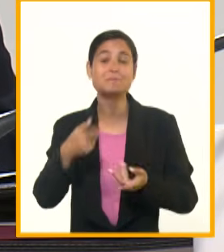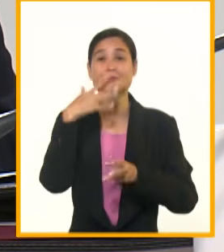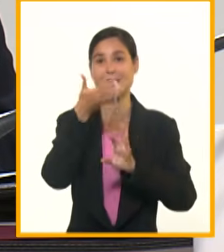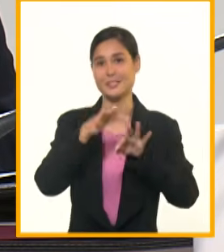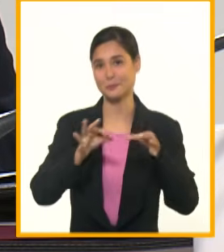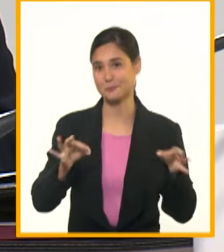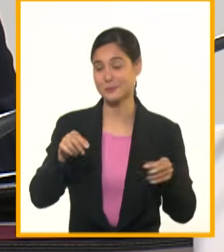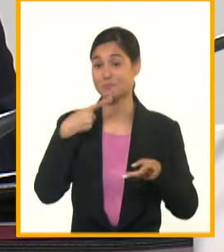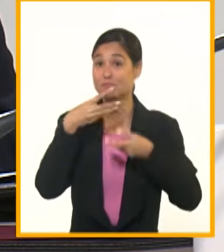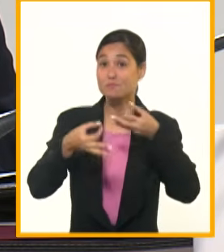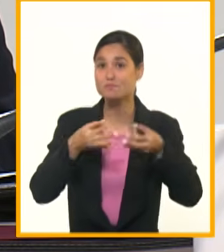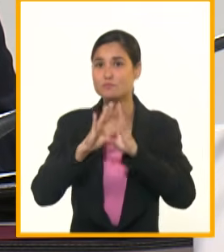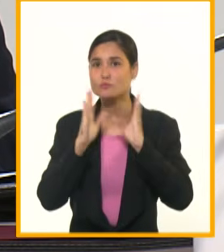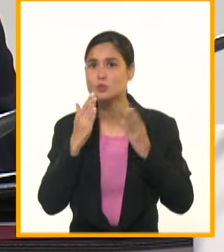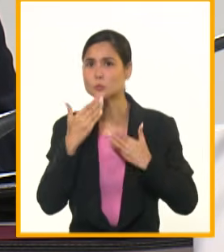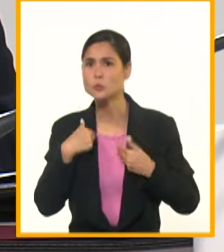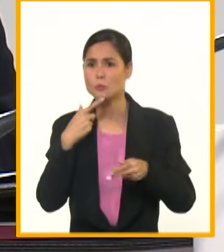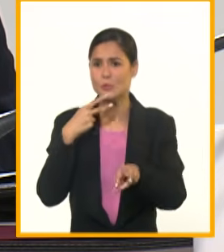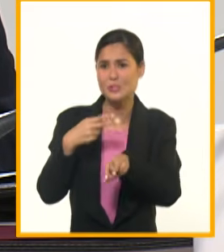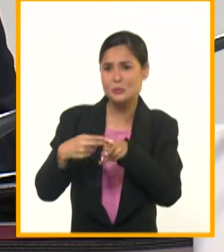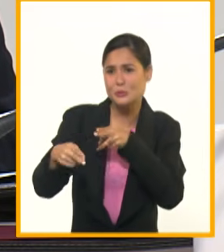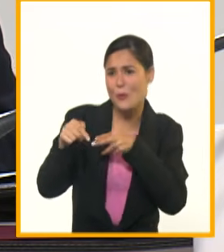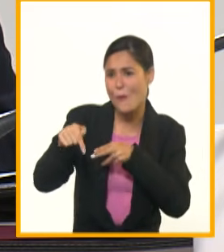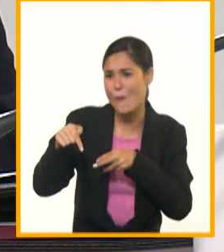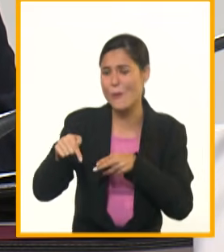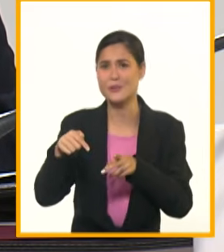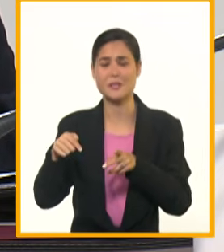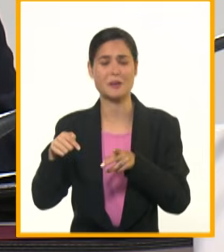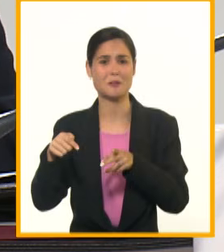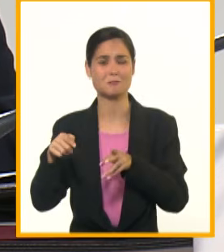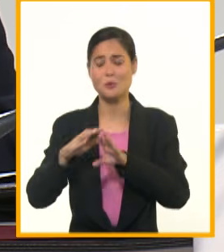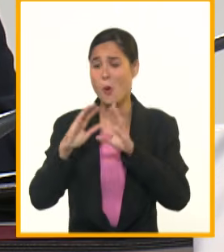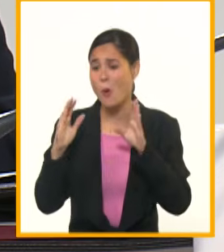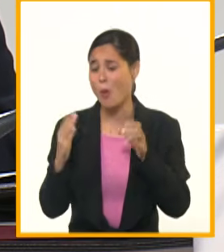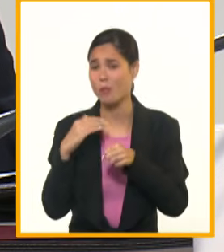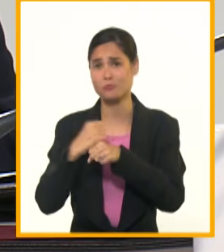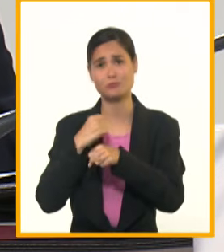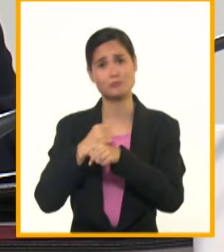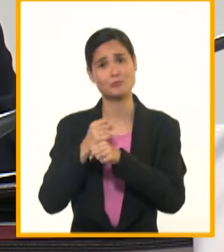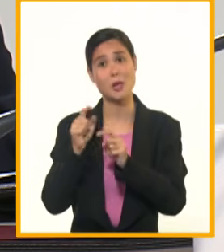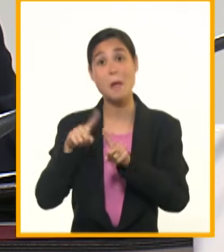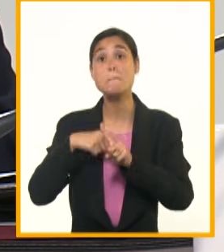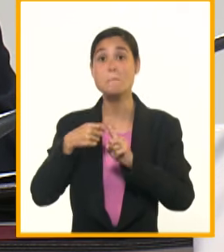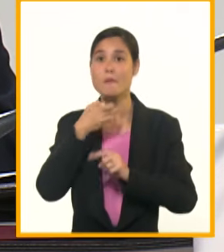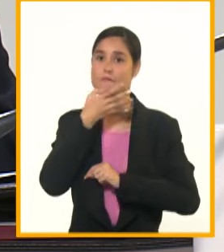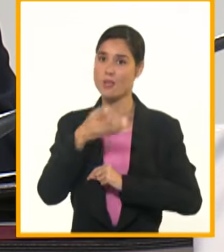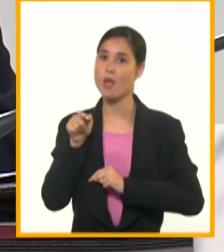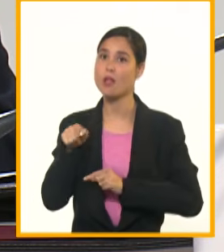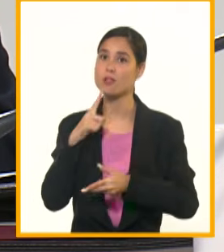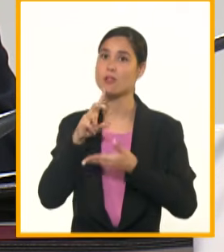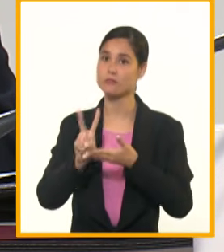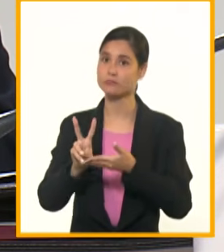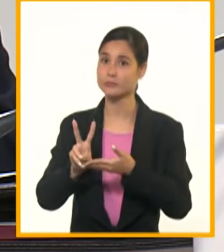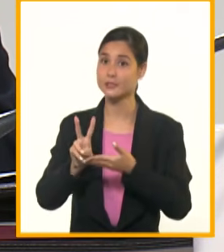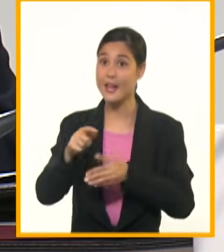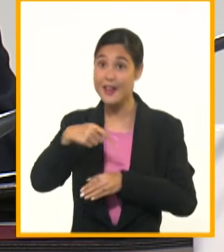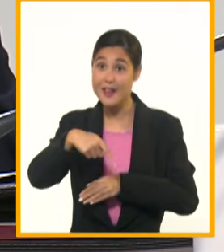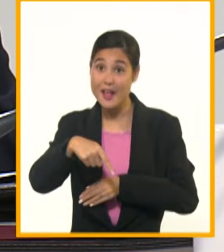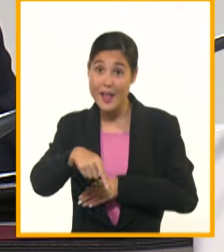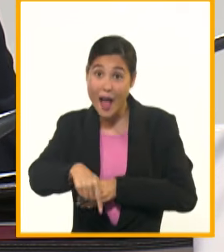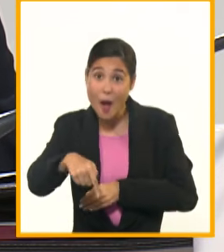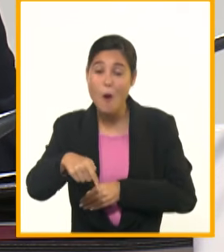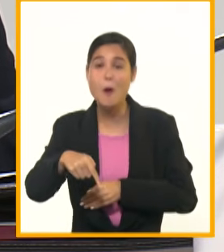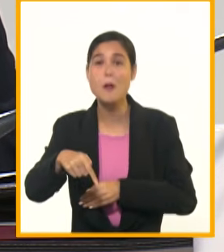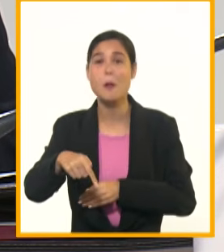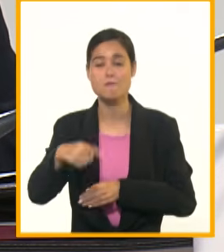por supuesto, con la presencia constante allí de nuestro comandante en jefe Fidel Castro Ruz. Hacemos nuestro segundo siglo de